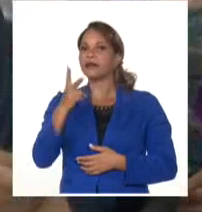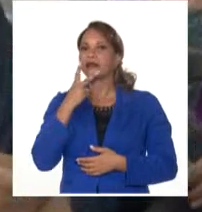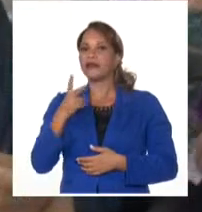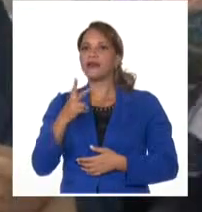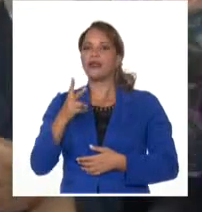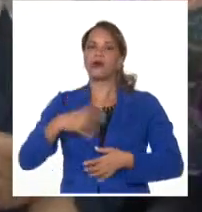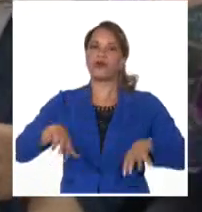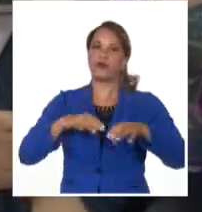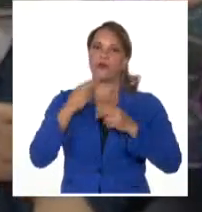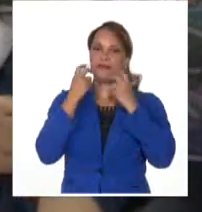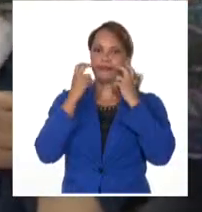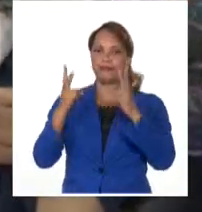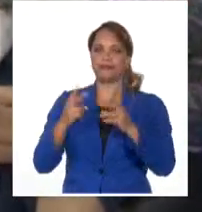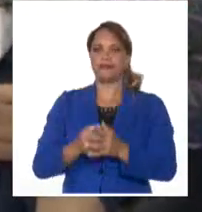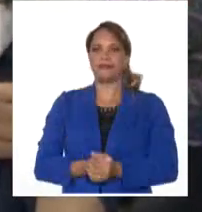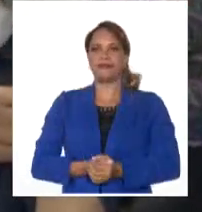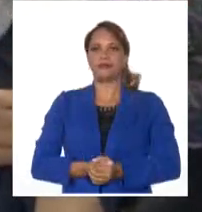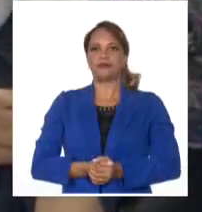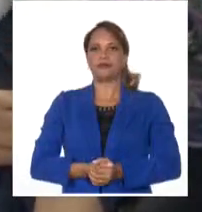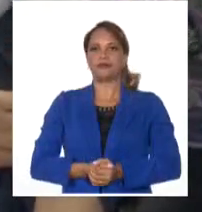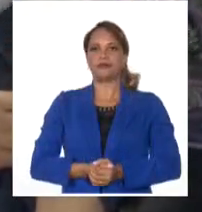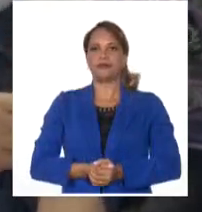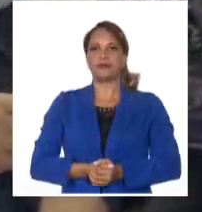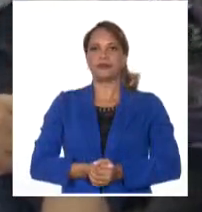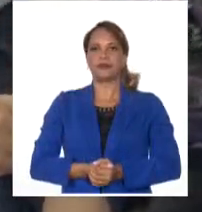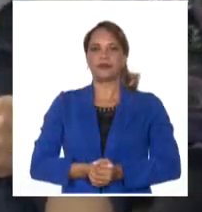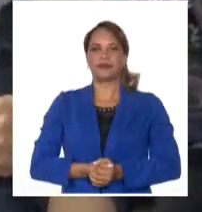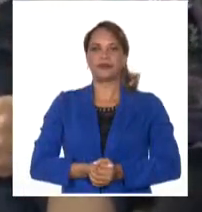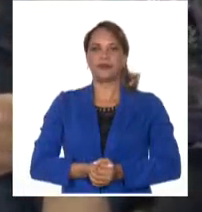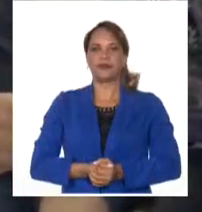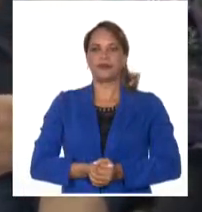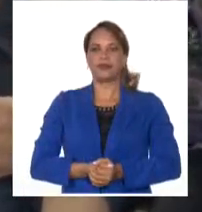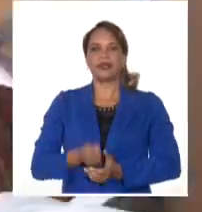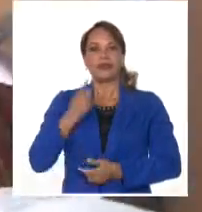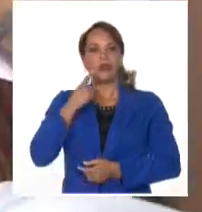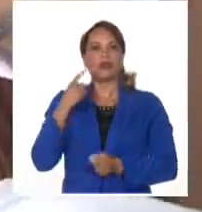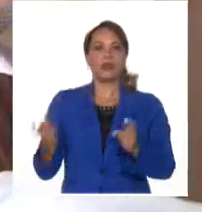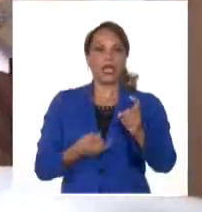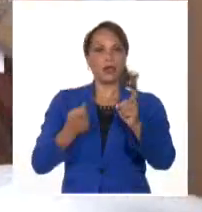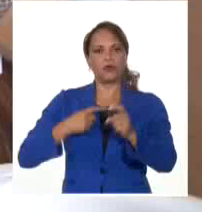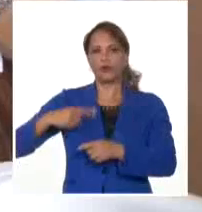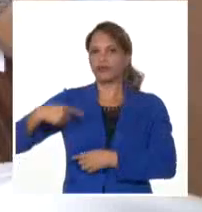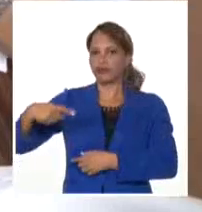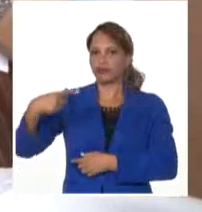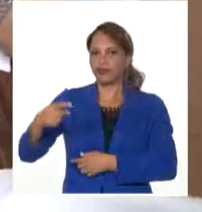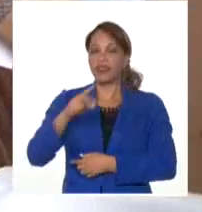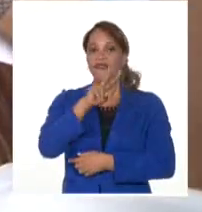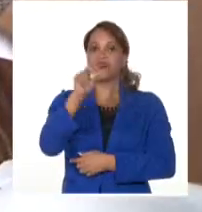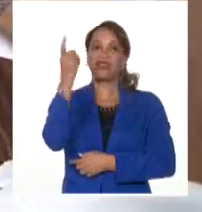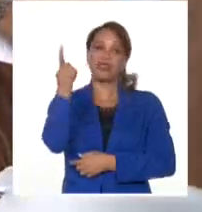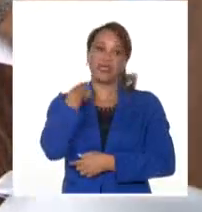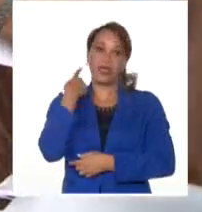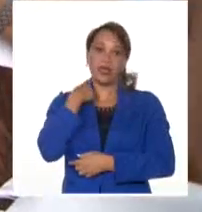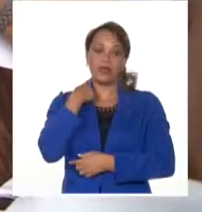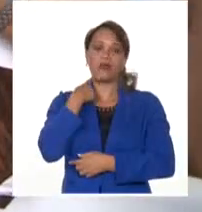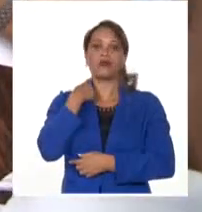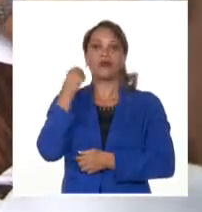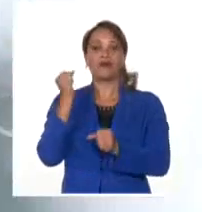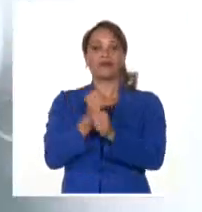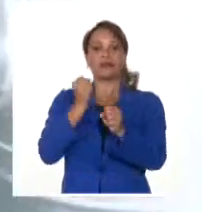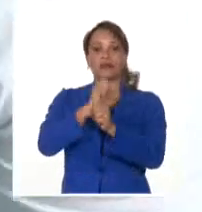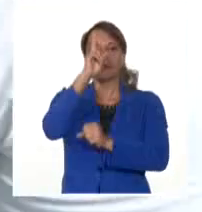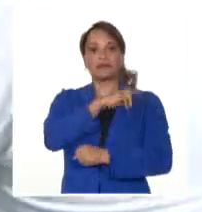de vida. Con retos constantes de ajustarse y parecerse a los tiempos que se viven, a sus 20 años Barrio Adentro continúa tornando